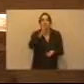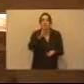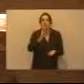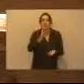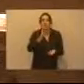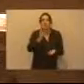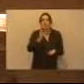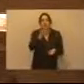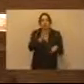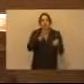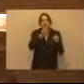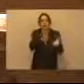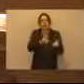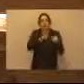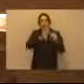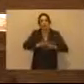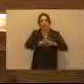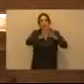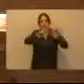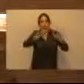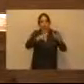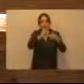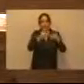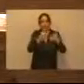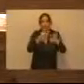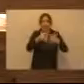ser información clara e transparente.